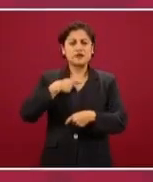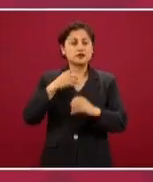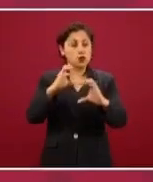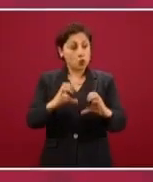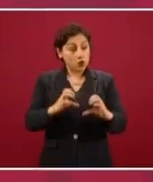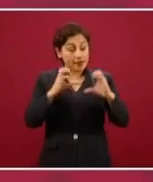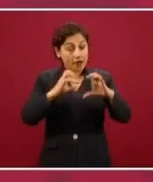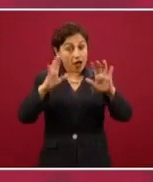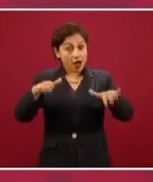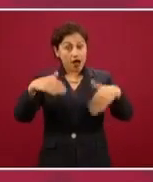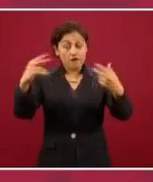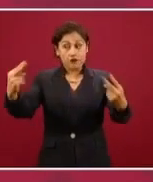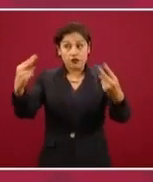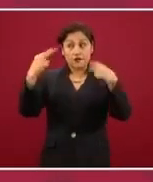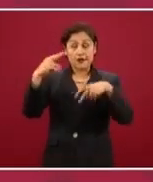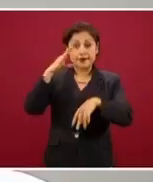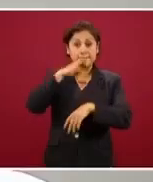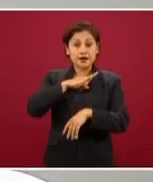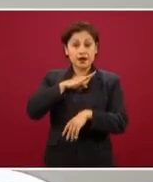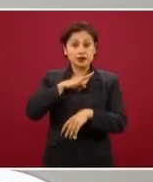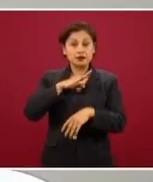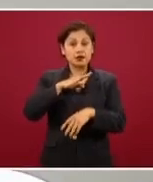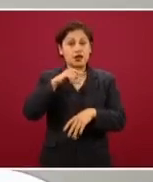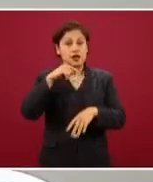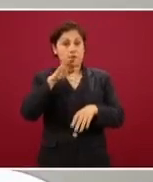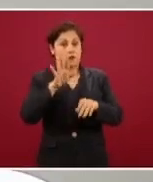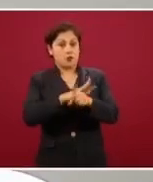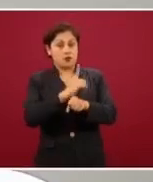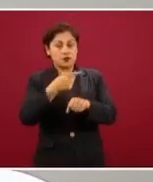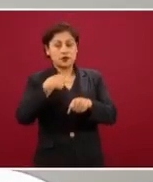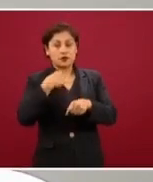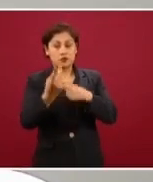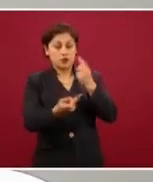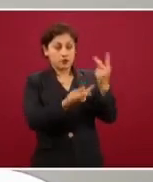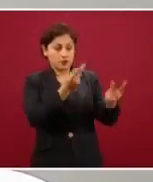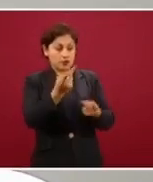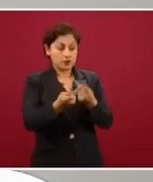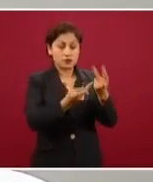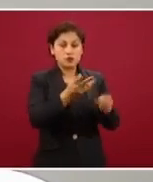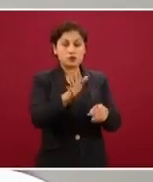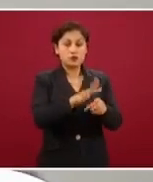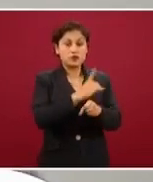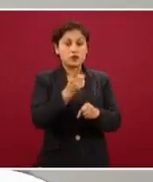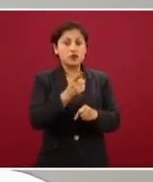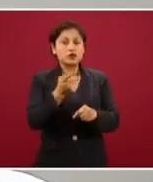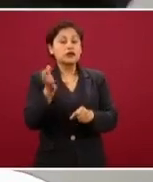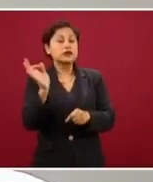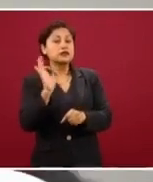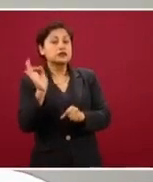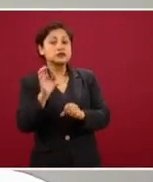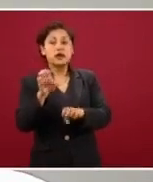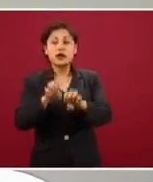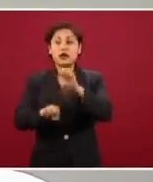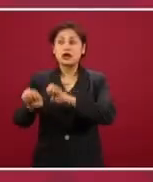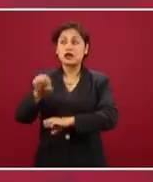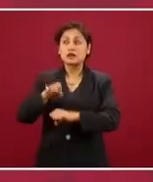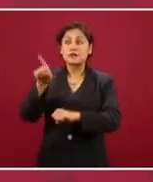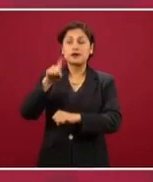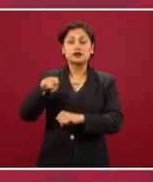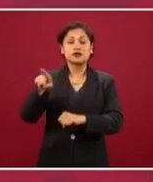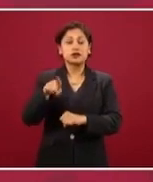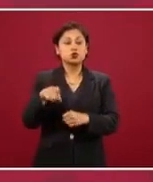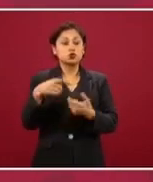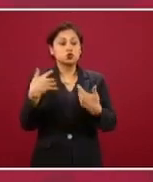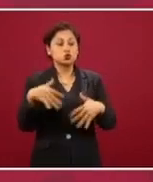si se hace una consulta porque se afecta la inversión. No, ya el mal precedente